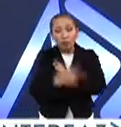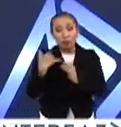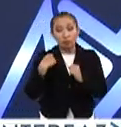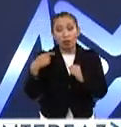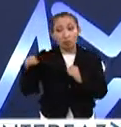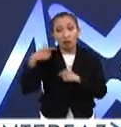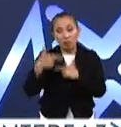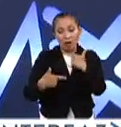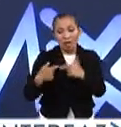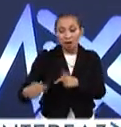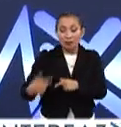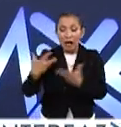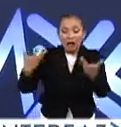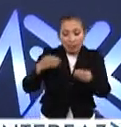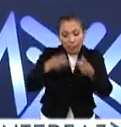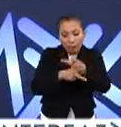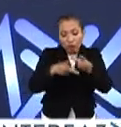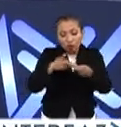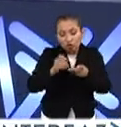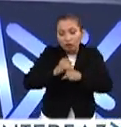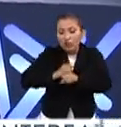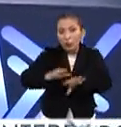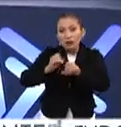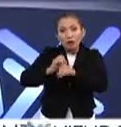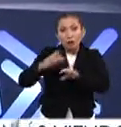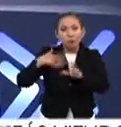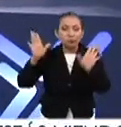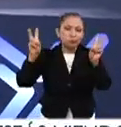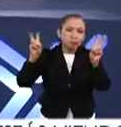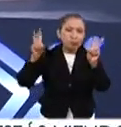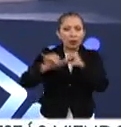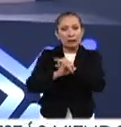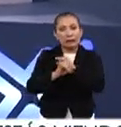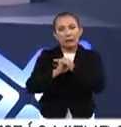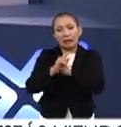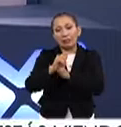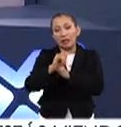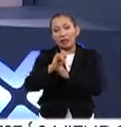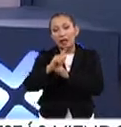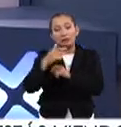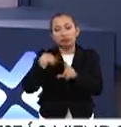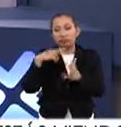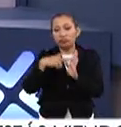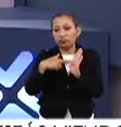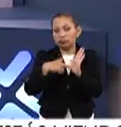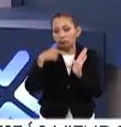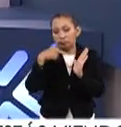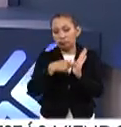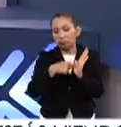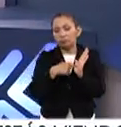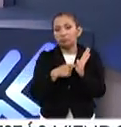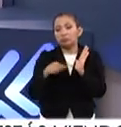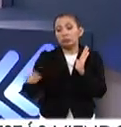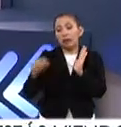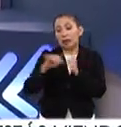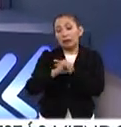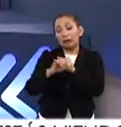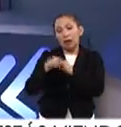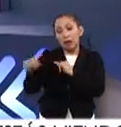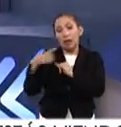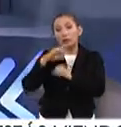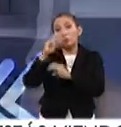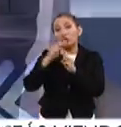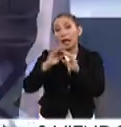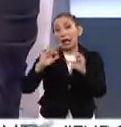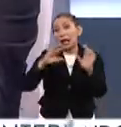intensa la generación de productos informativos de carácter digital, bajo el principio de que lo digital es